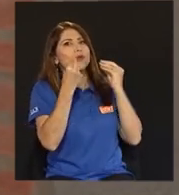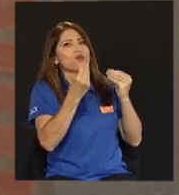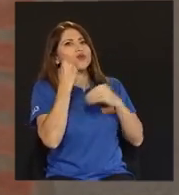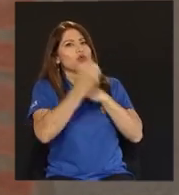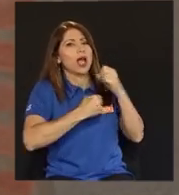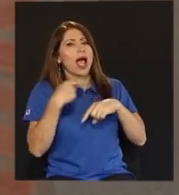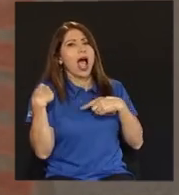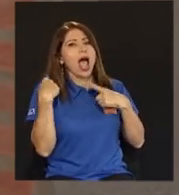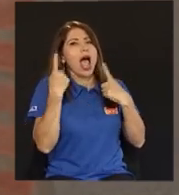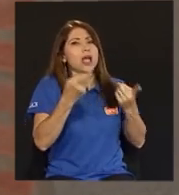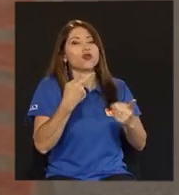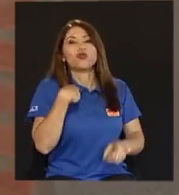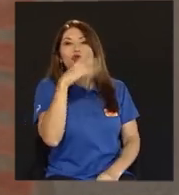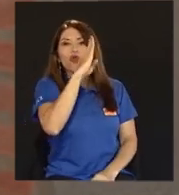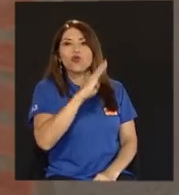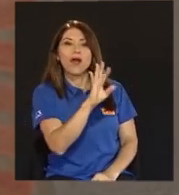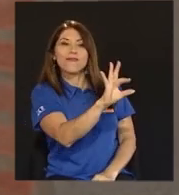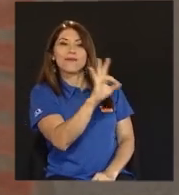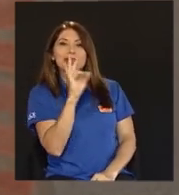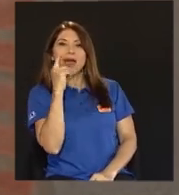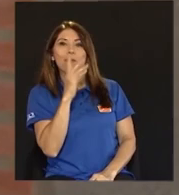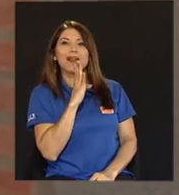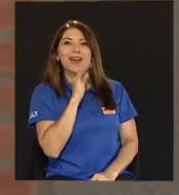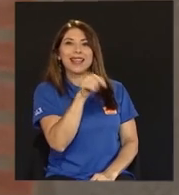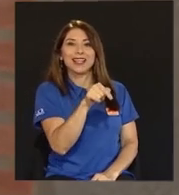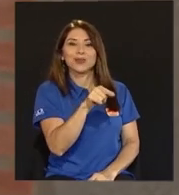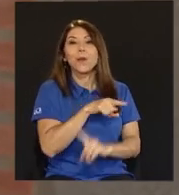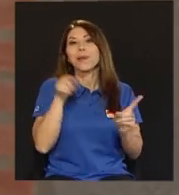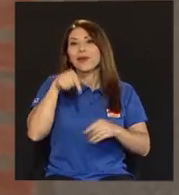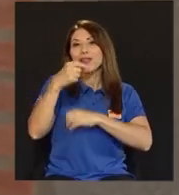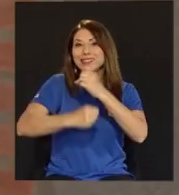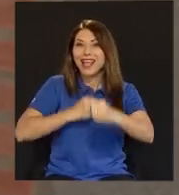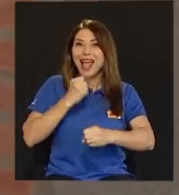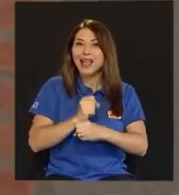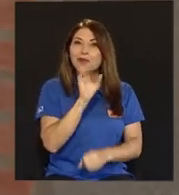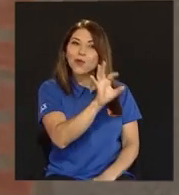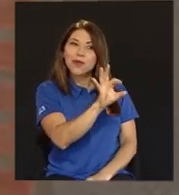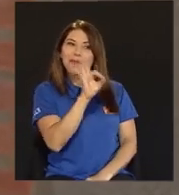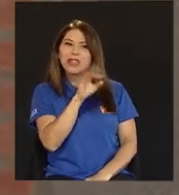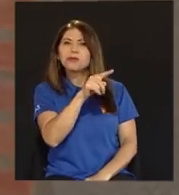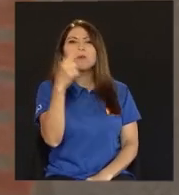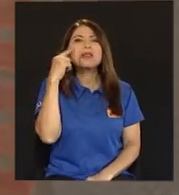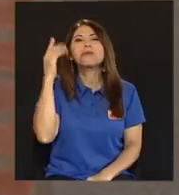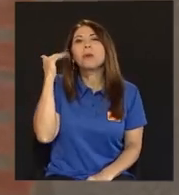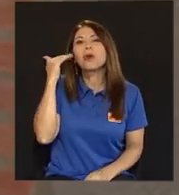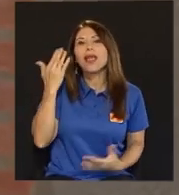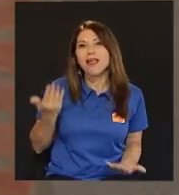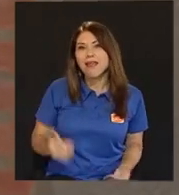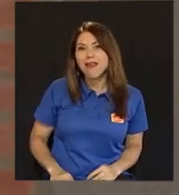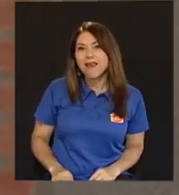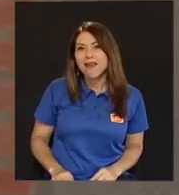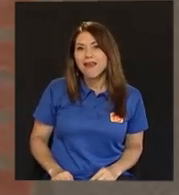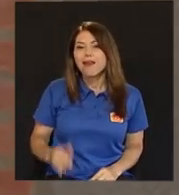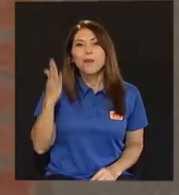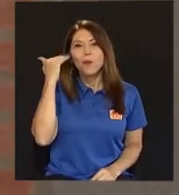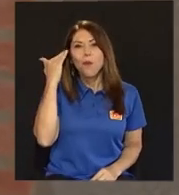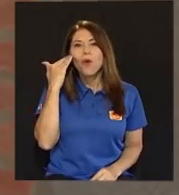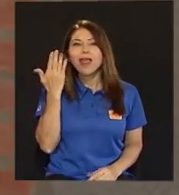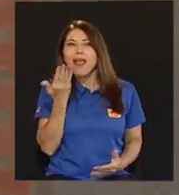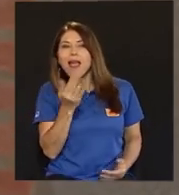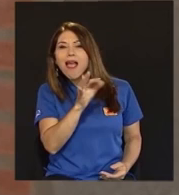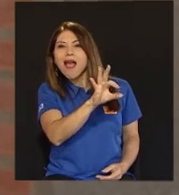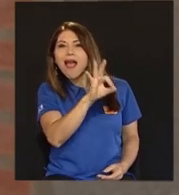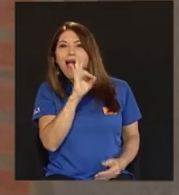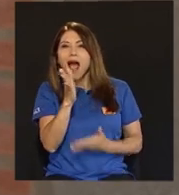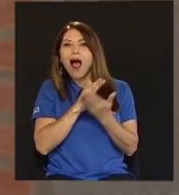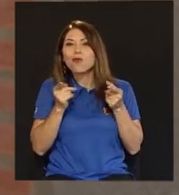inflación. Pero este año lo invité. ¿A usted se le ocurre por qué puede haber sido que algo que